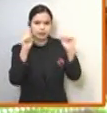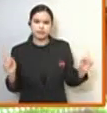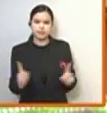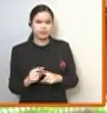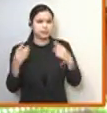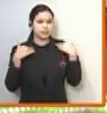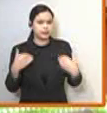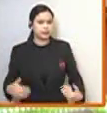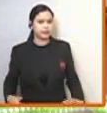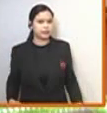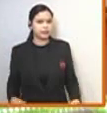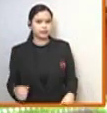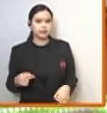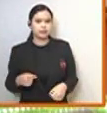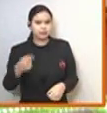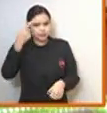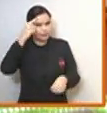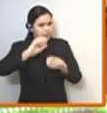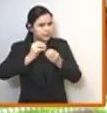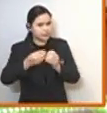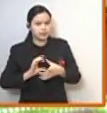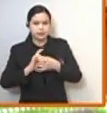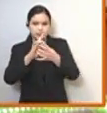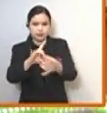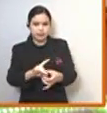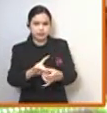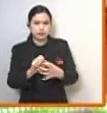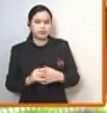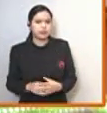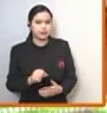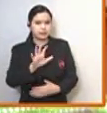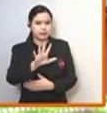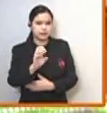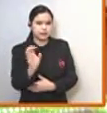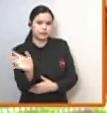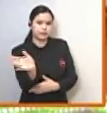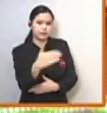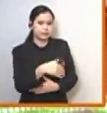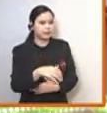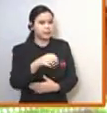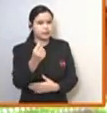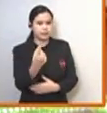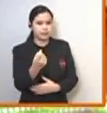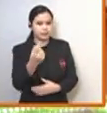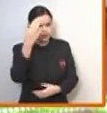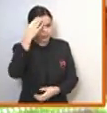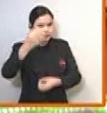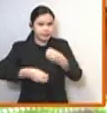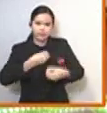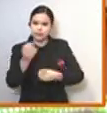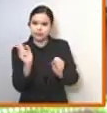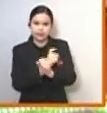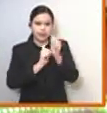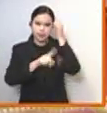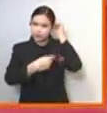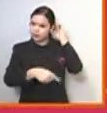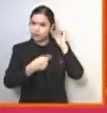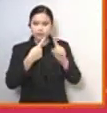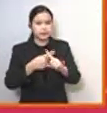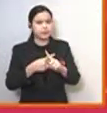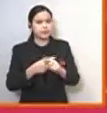cuadro del cuerpo lo podemos ubicar en la cabeza y los números que lo relacionan son el 50 y el 11. Conoceremos la esfera ganadora de Multi